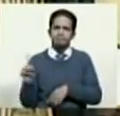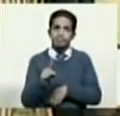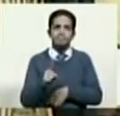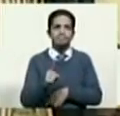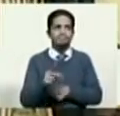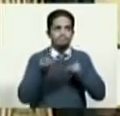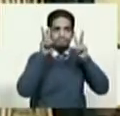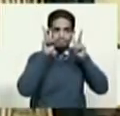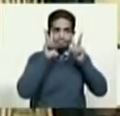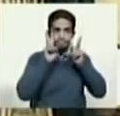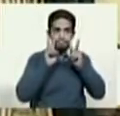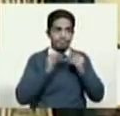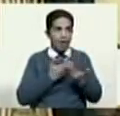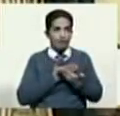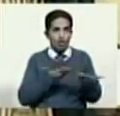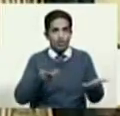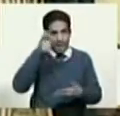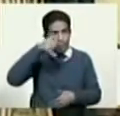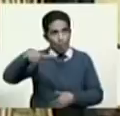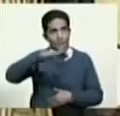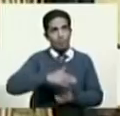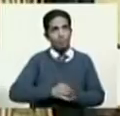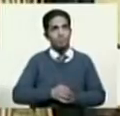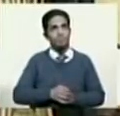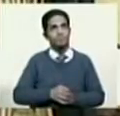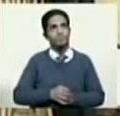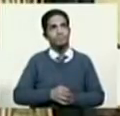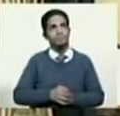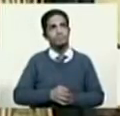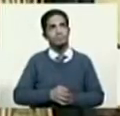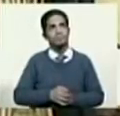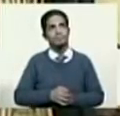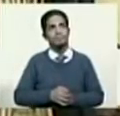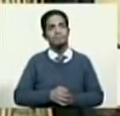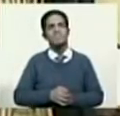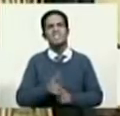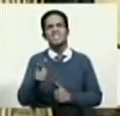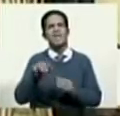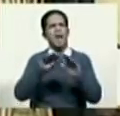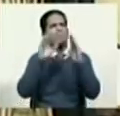por la voluntad popular. Y se nos quiere desconocer con una campaña mundial.